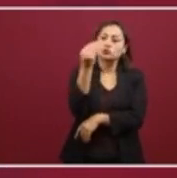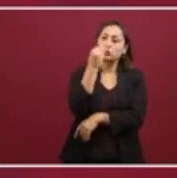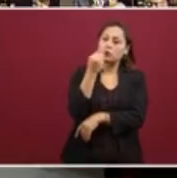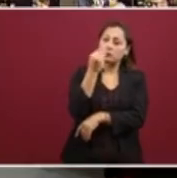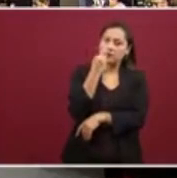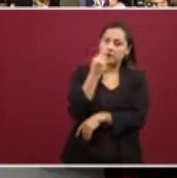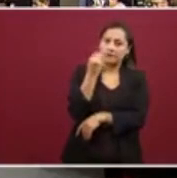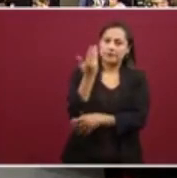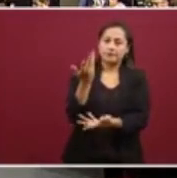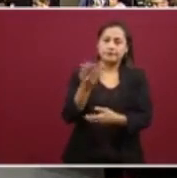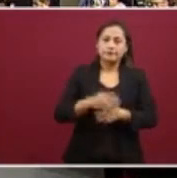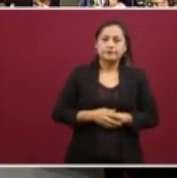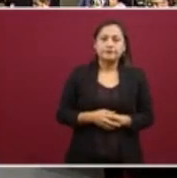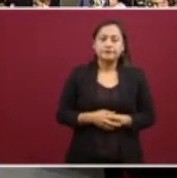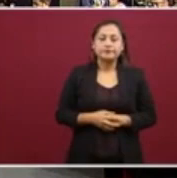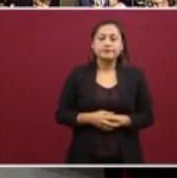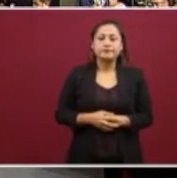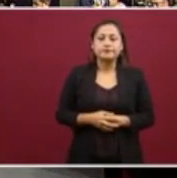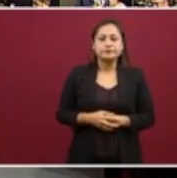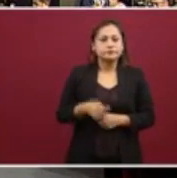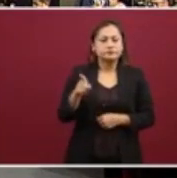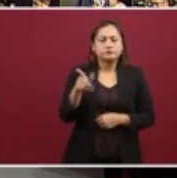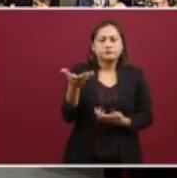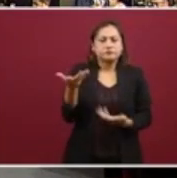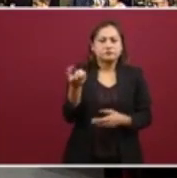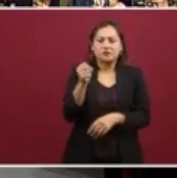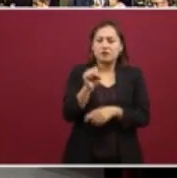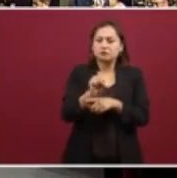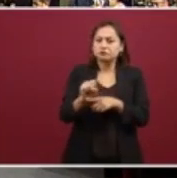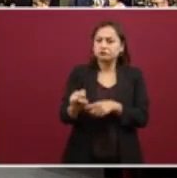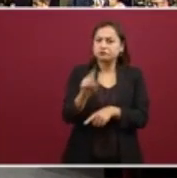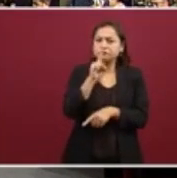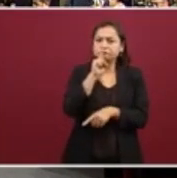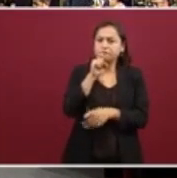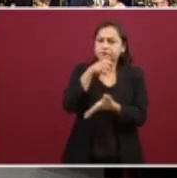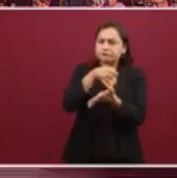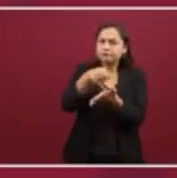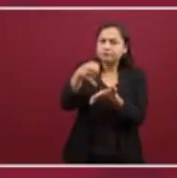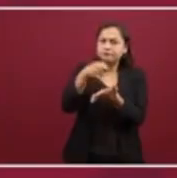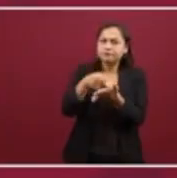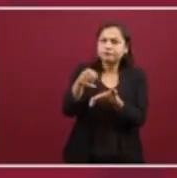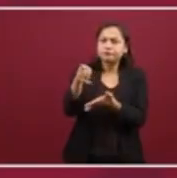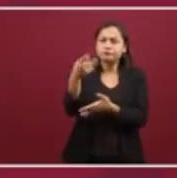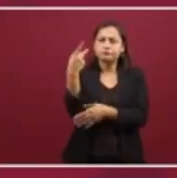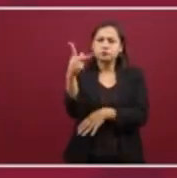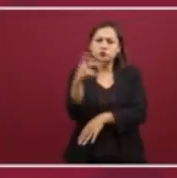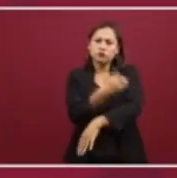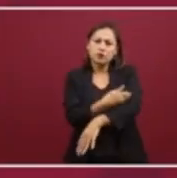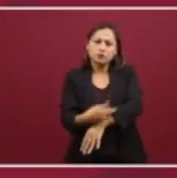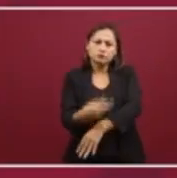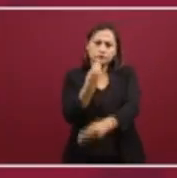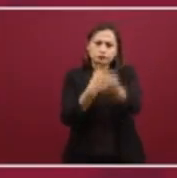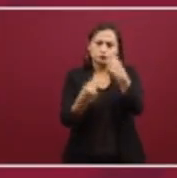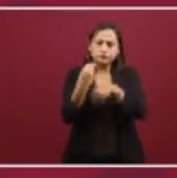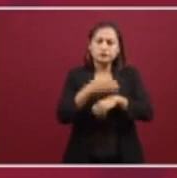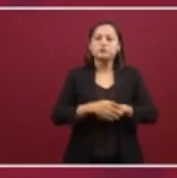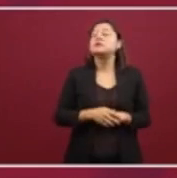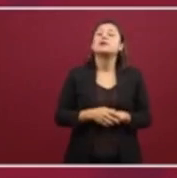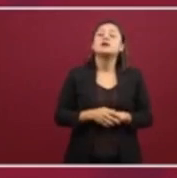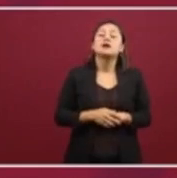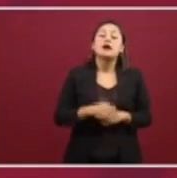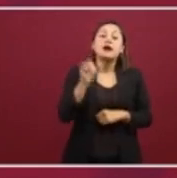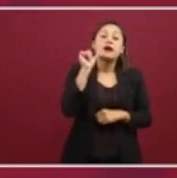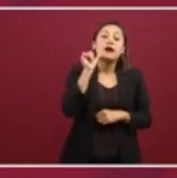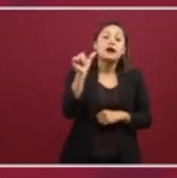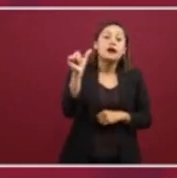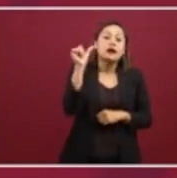autosuficiencia, para lo básico. Entonces, ayer hubo una denuncia